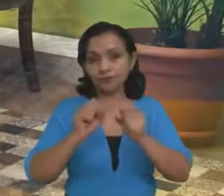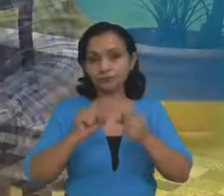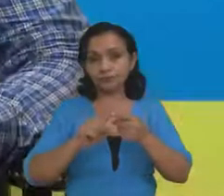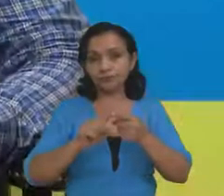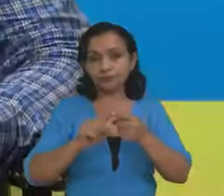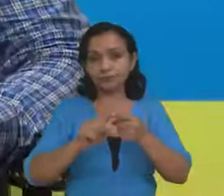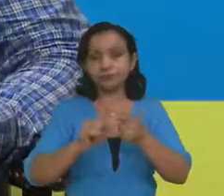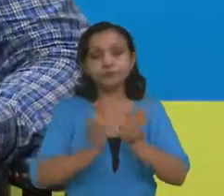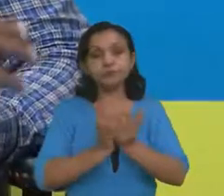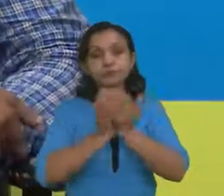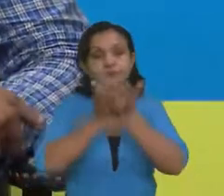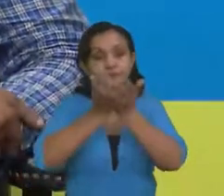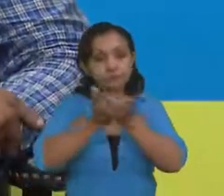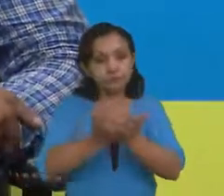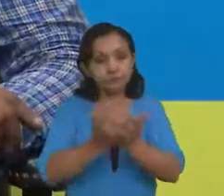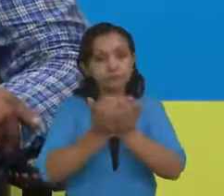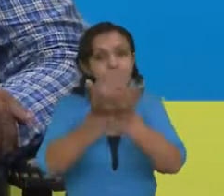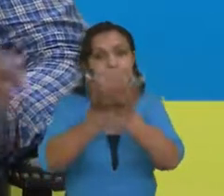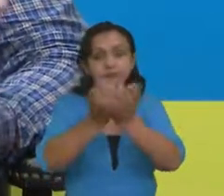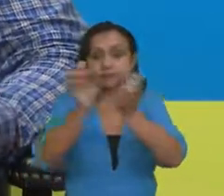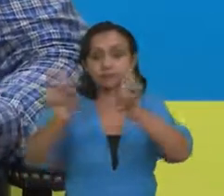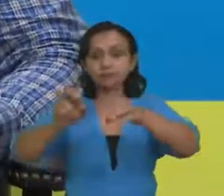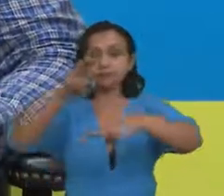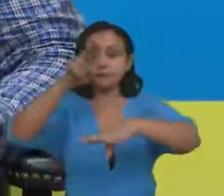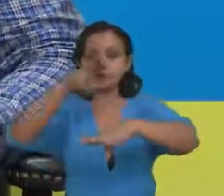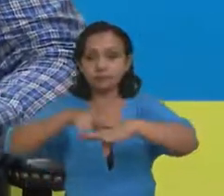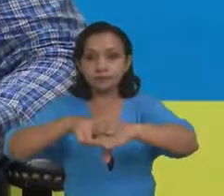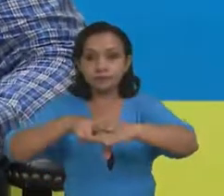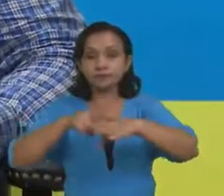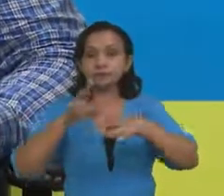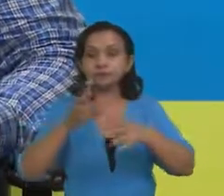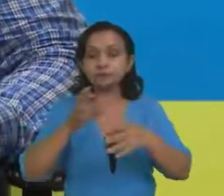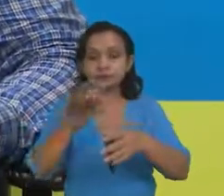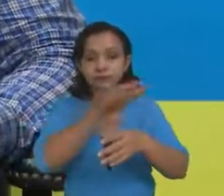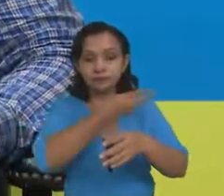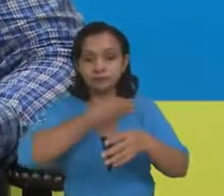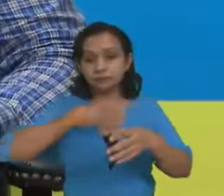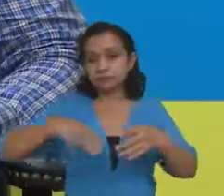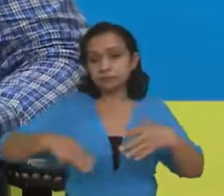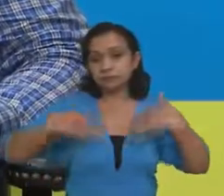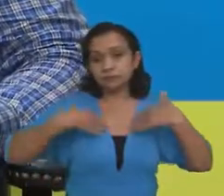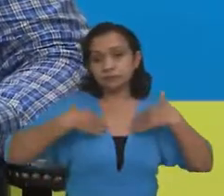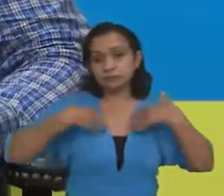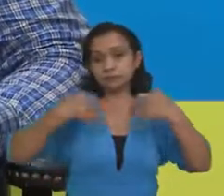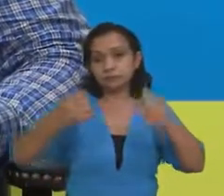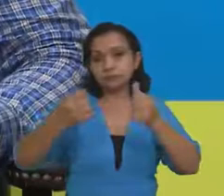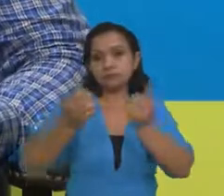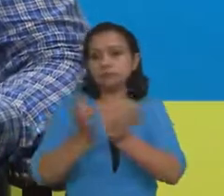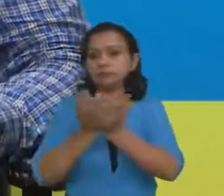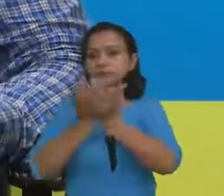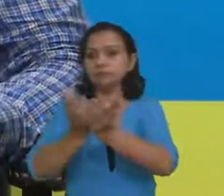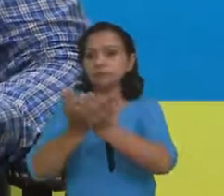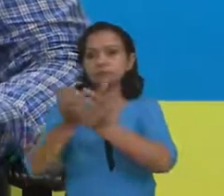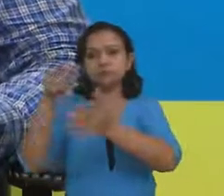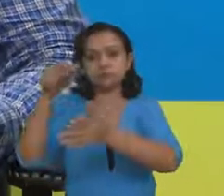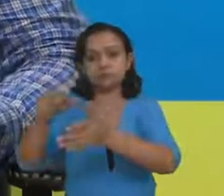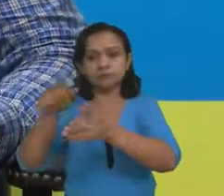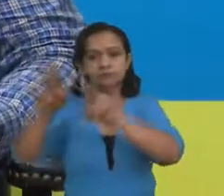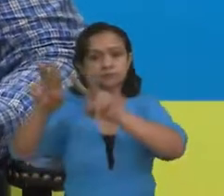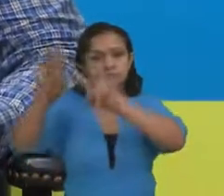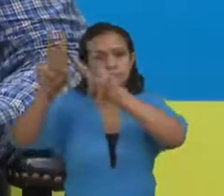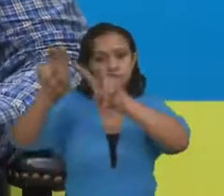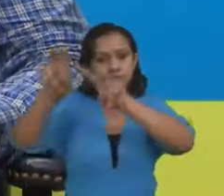del transporte acuático a nivel nacional, de que el MINSA está presente en los puertos para también revisar